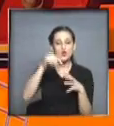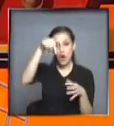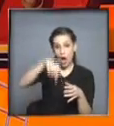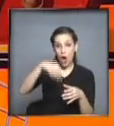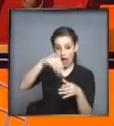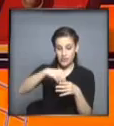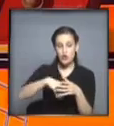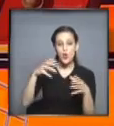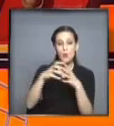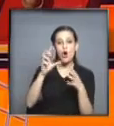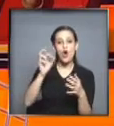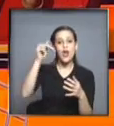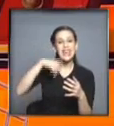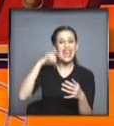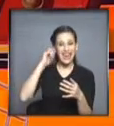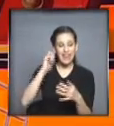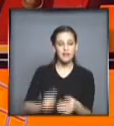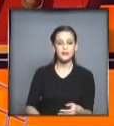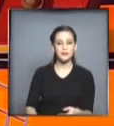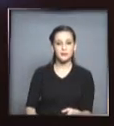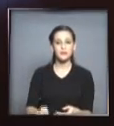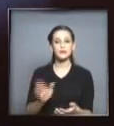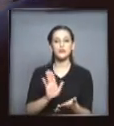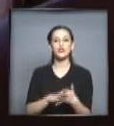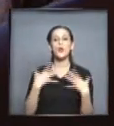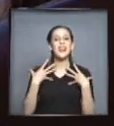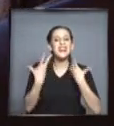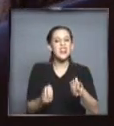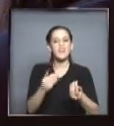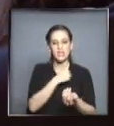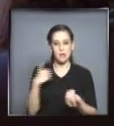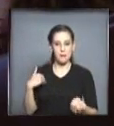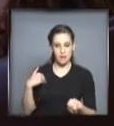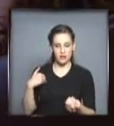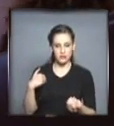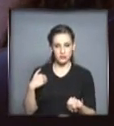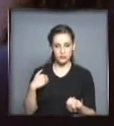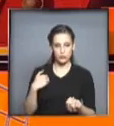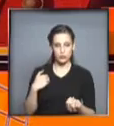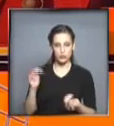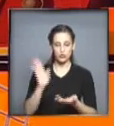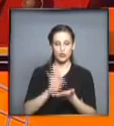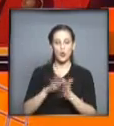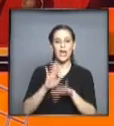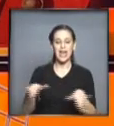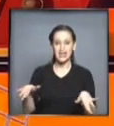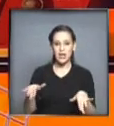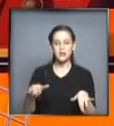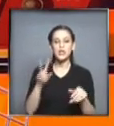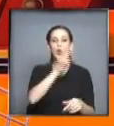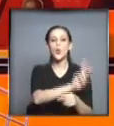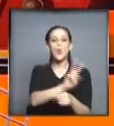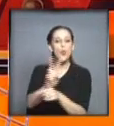que aparte estamos en una campaña de defensores de mamás para todo lo que es entre desnutrición infantil y el